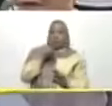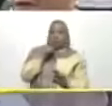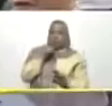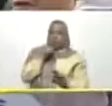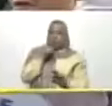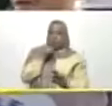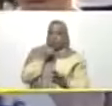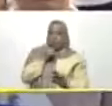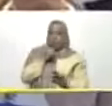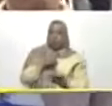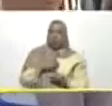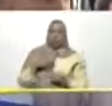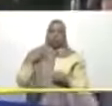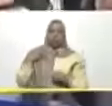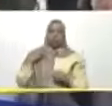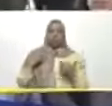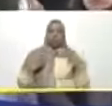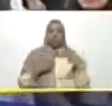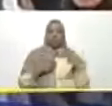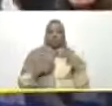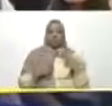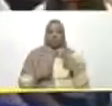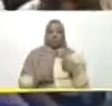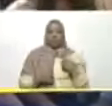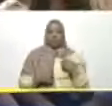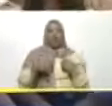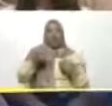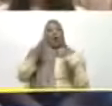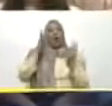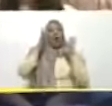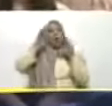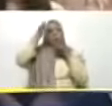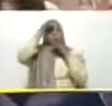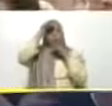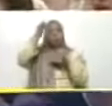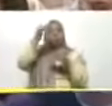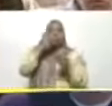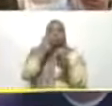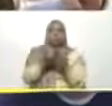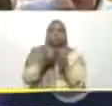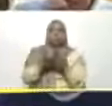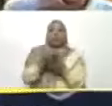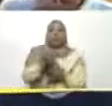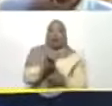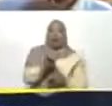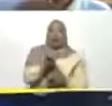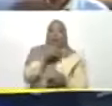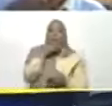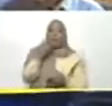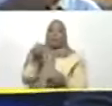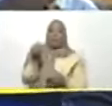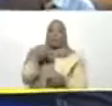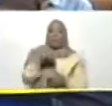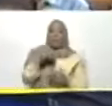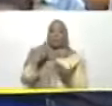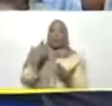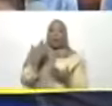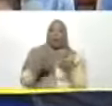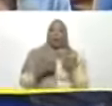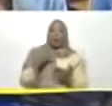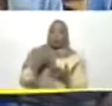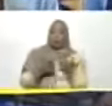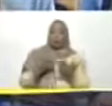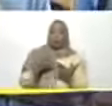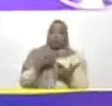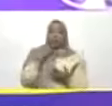ellos qué atenciones quieren ellos que le brindemos la propuesta que ellos más querían era la creación de